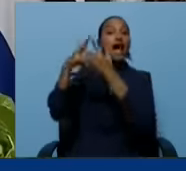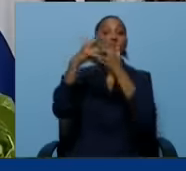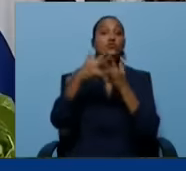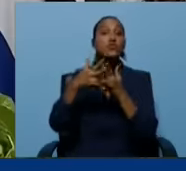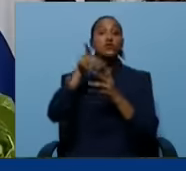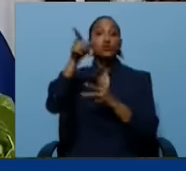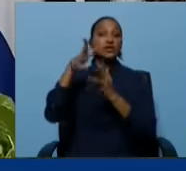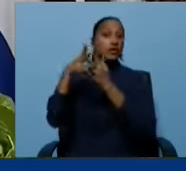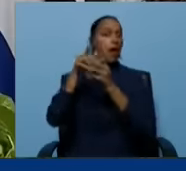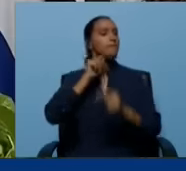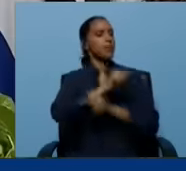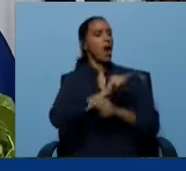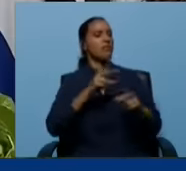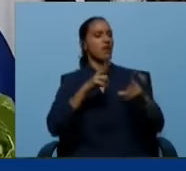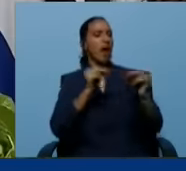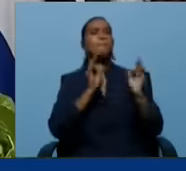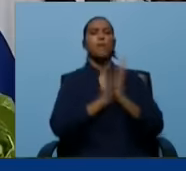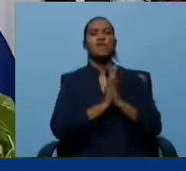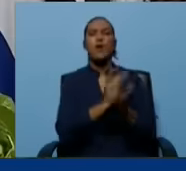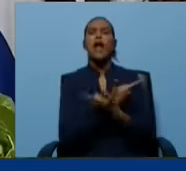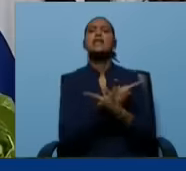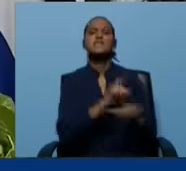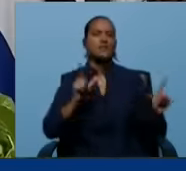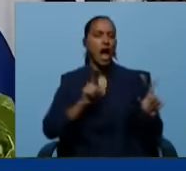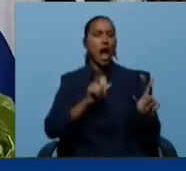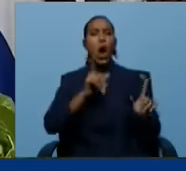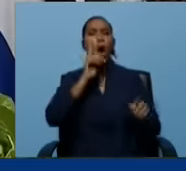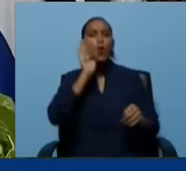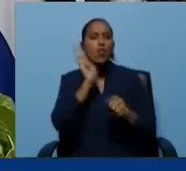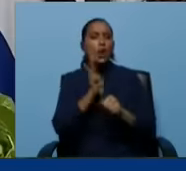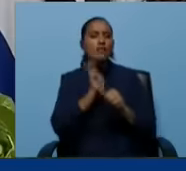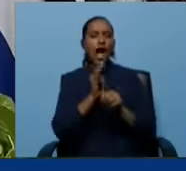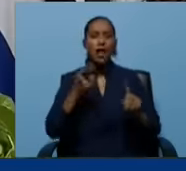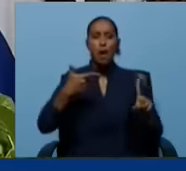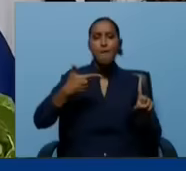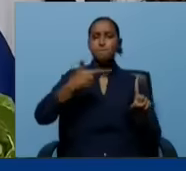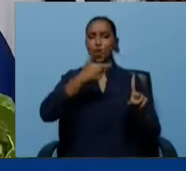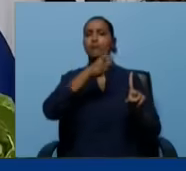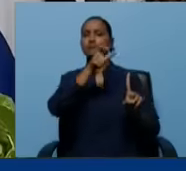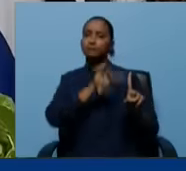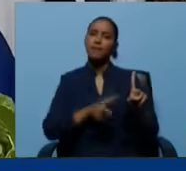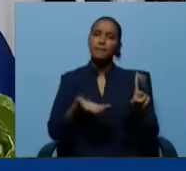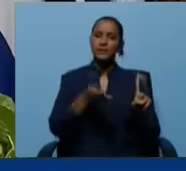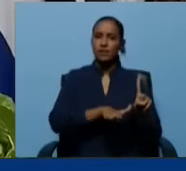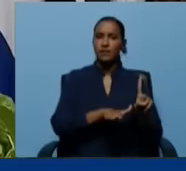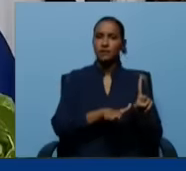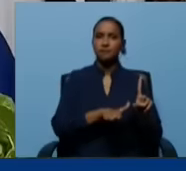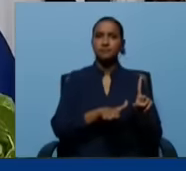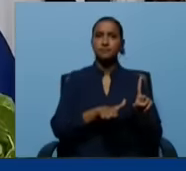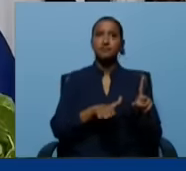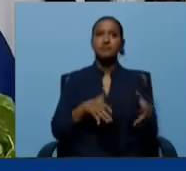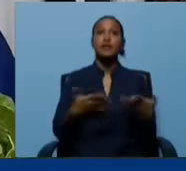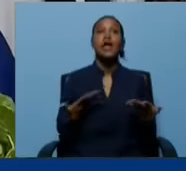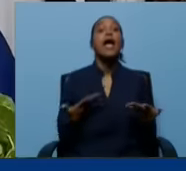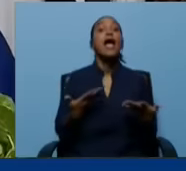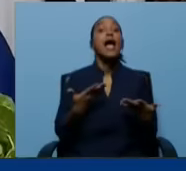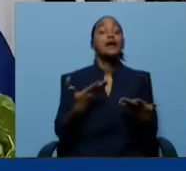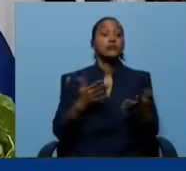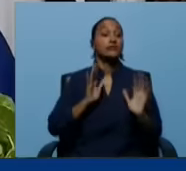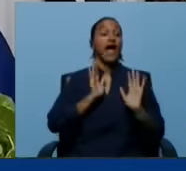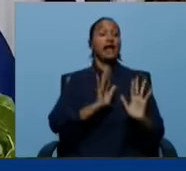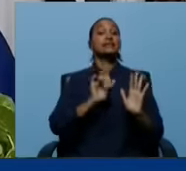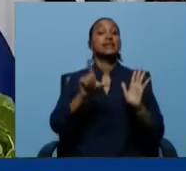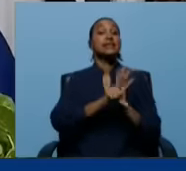libertad. Y que cuidado los iban a fusilar. Las leyes eran las leyes en ese